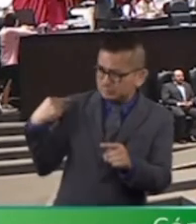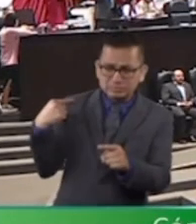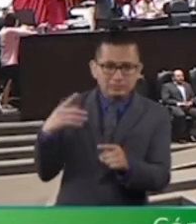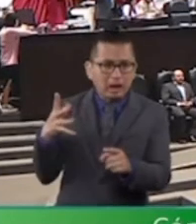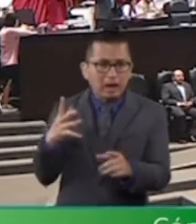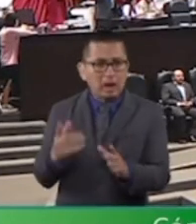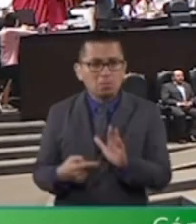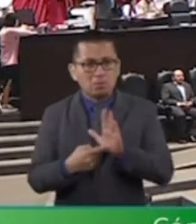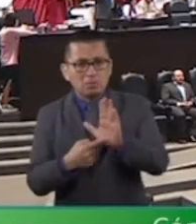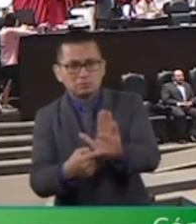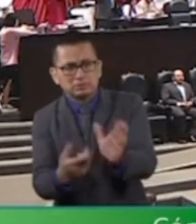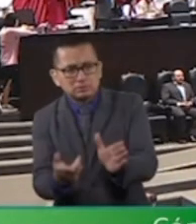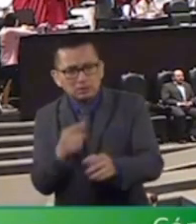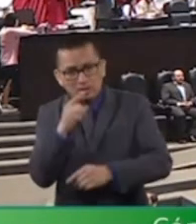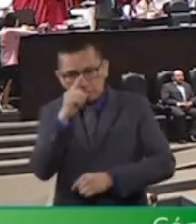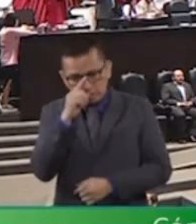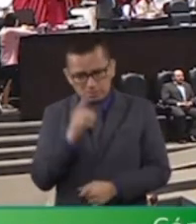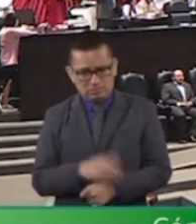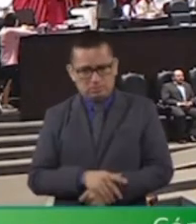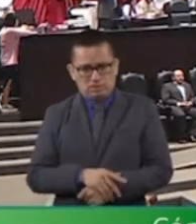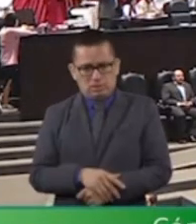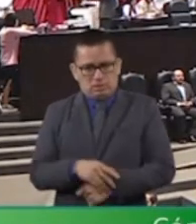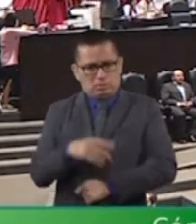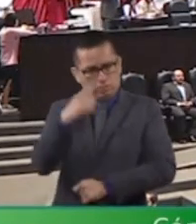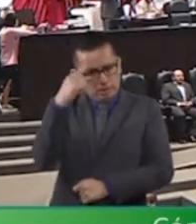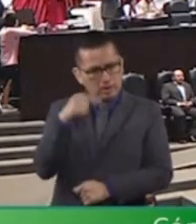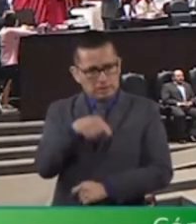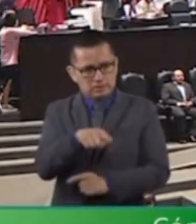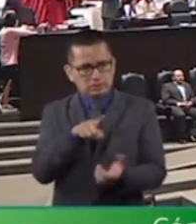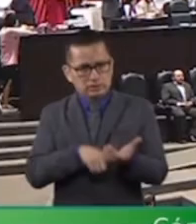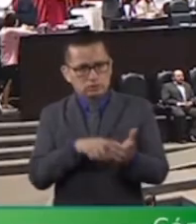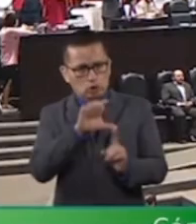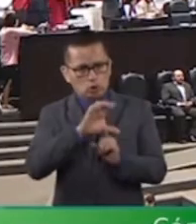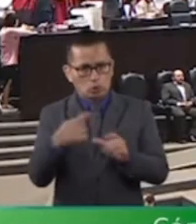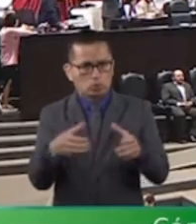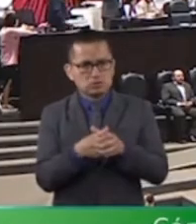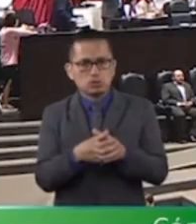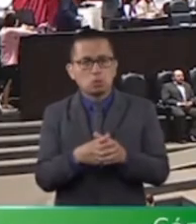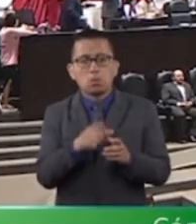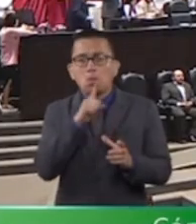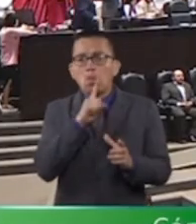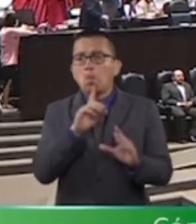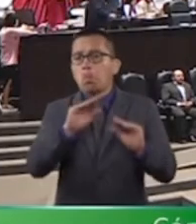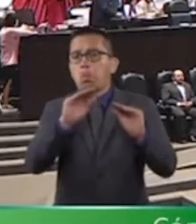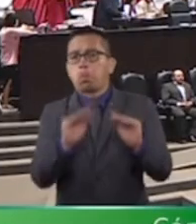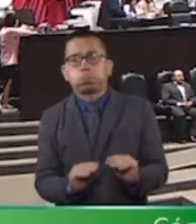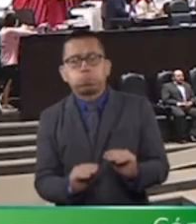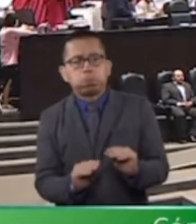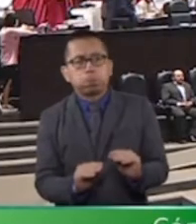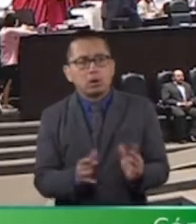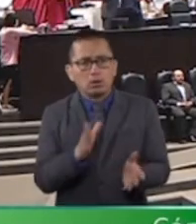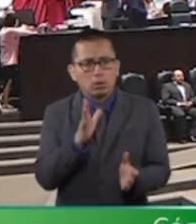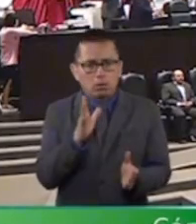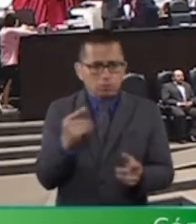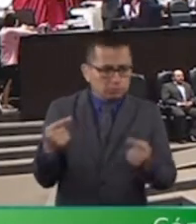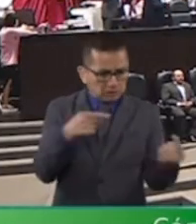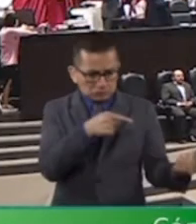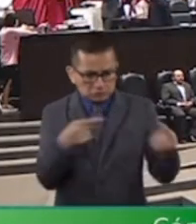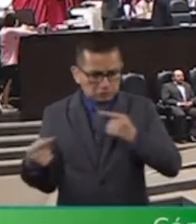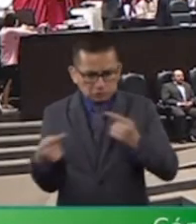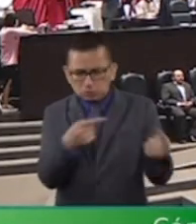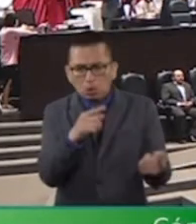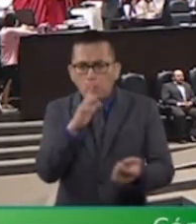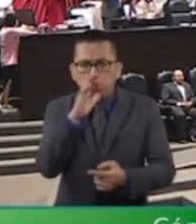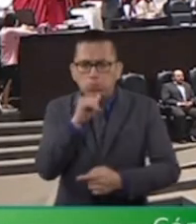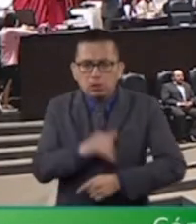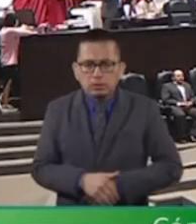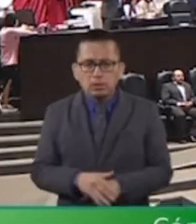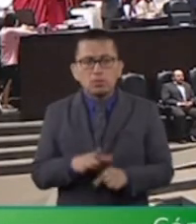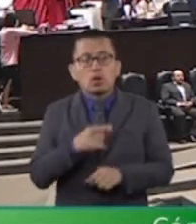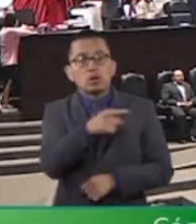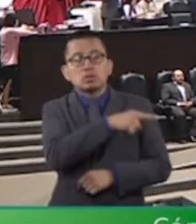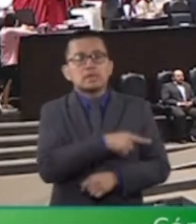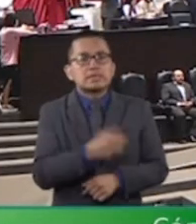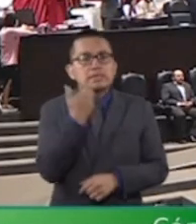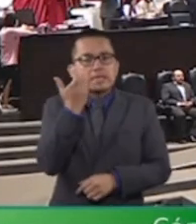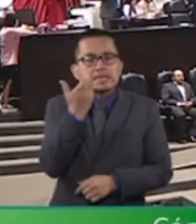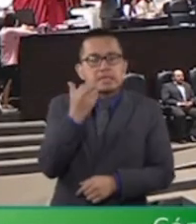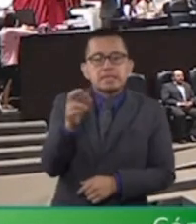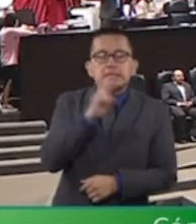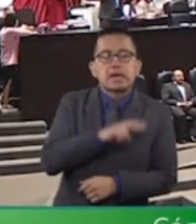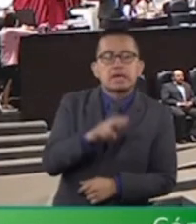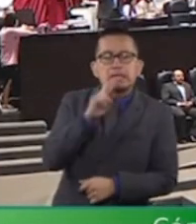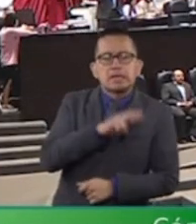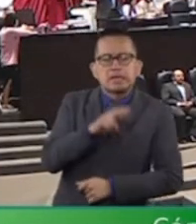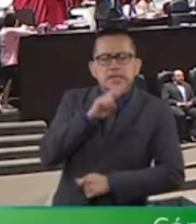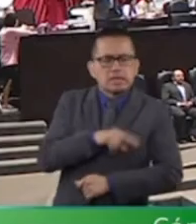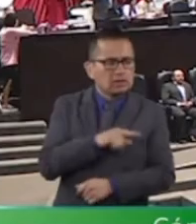que cerraron los micrófonos en la comisión y que limitaron la discusión porque les importa el tiempo, le quieren ganar